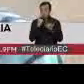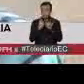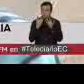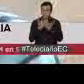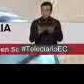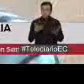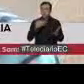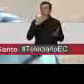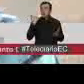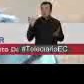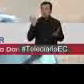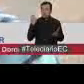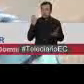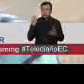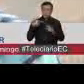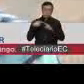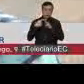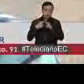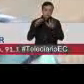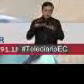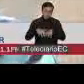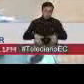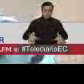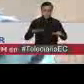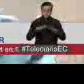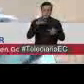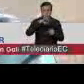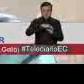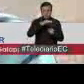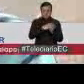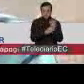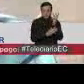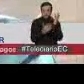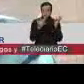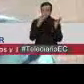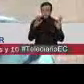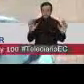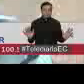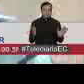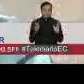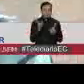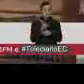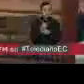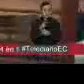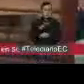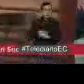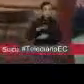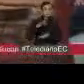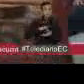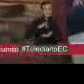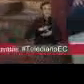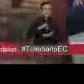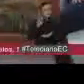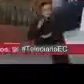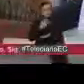mejorarlas mejorar semillas y así incentivar mucho más la producción del arroz mariuxi buenaño